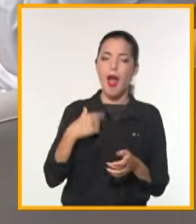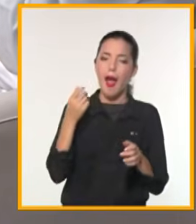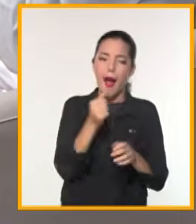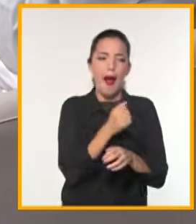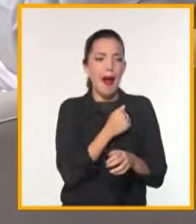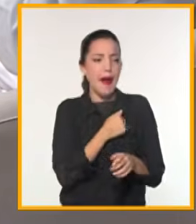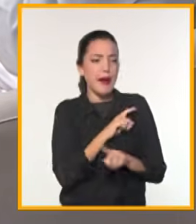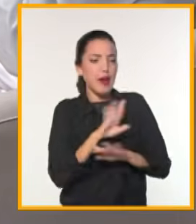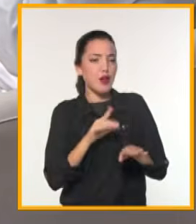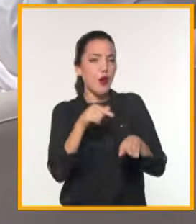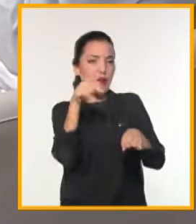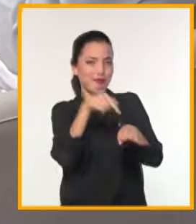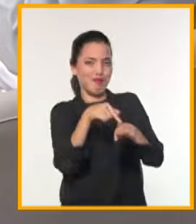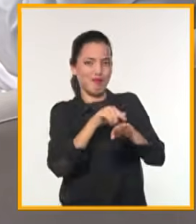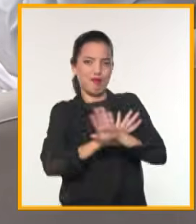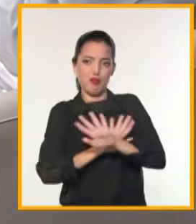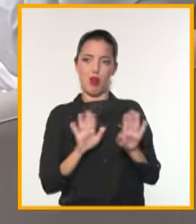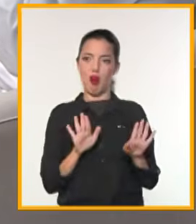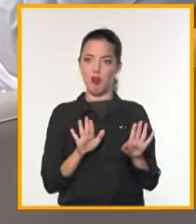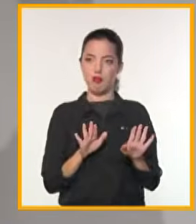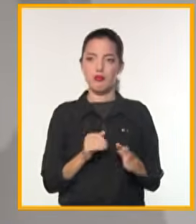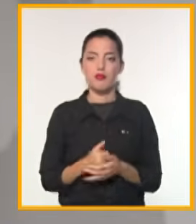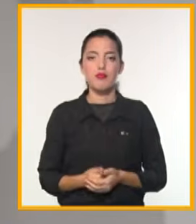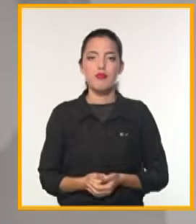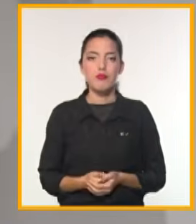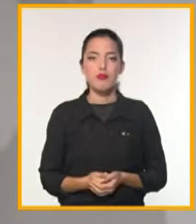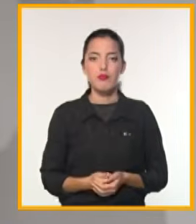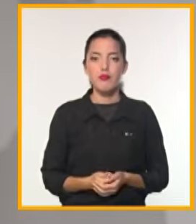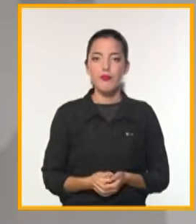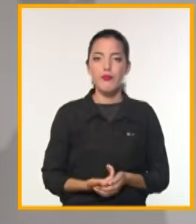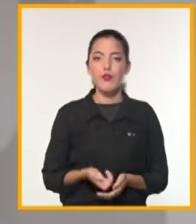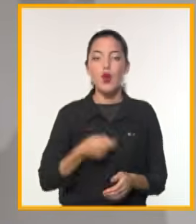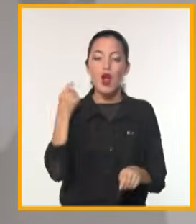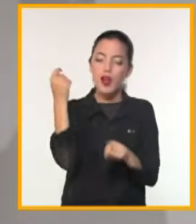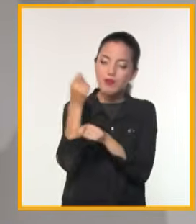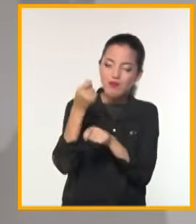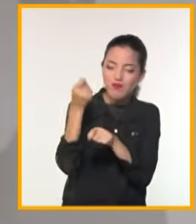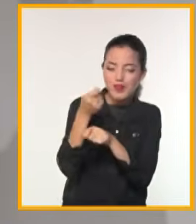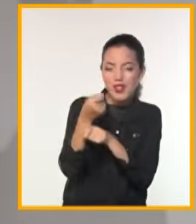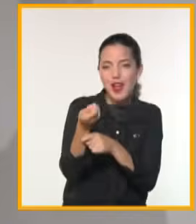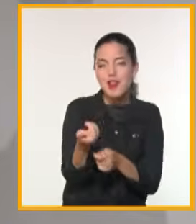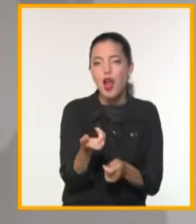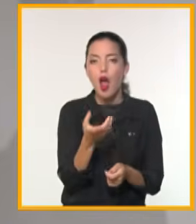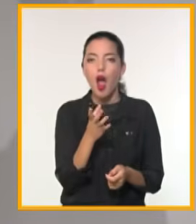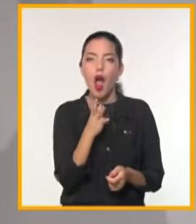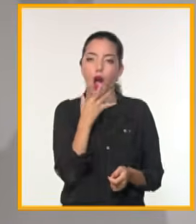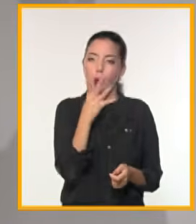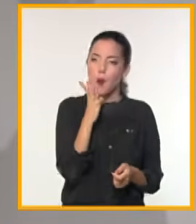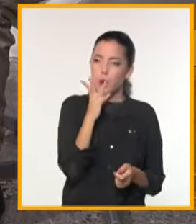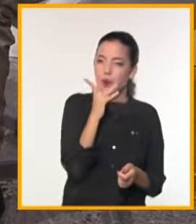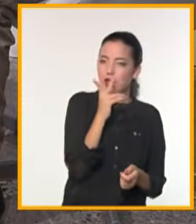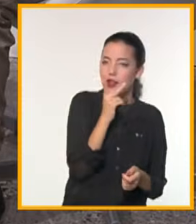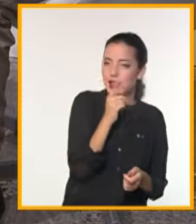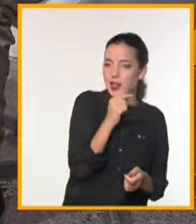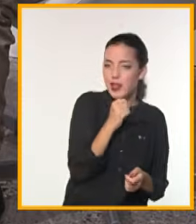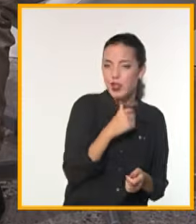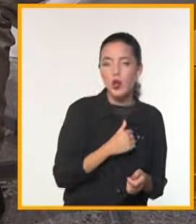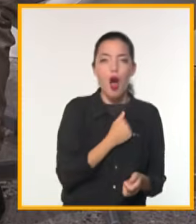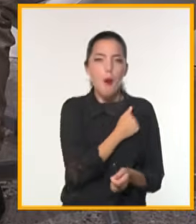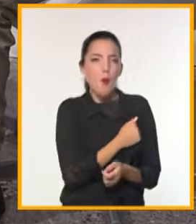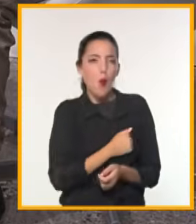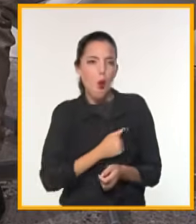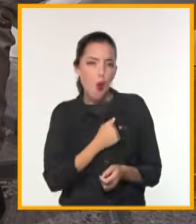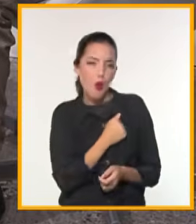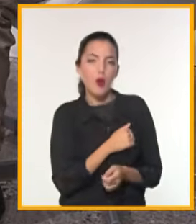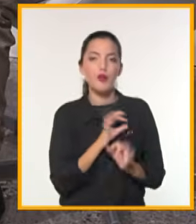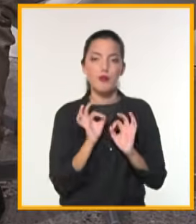escribir con la derecha, quiero decir, son Sí. los que enseñan con bastante... Enseñó muchísimo. Ella era una excelente profesora de